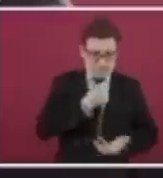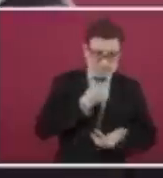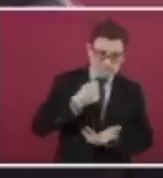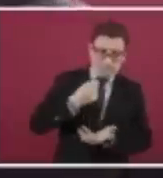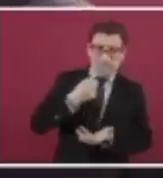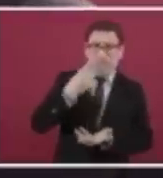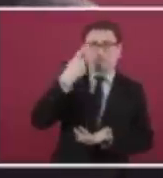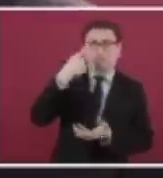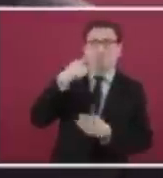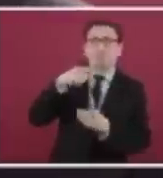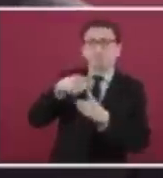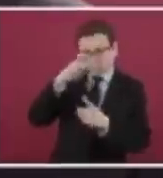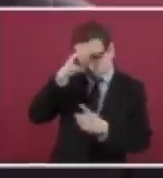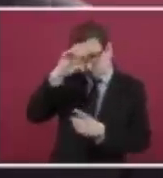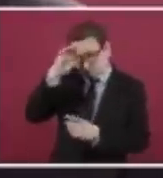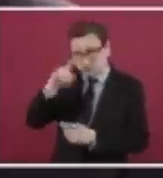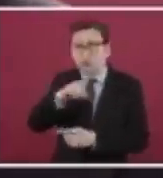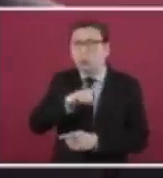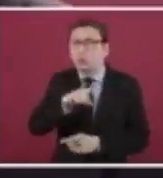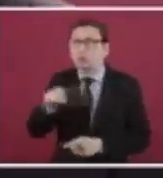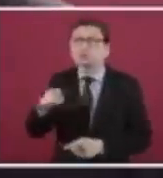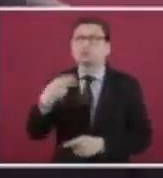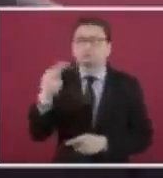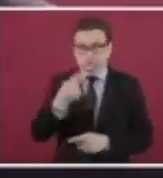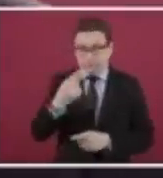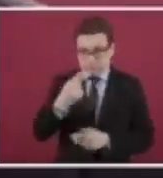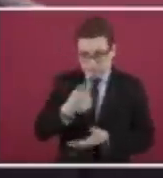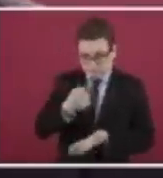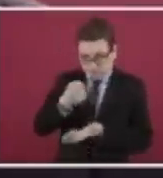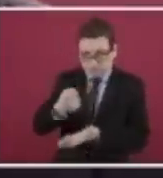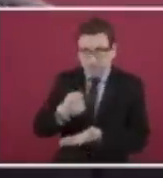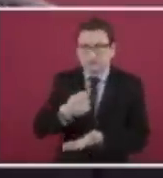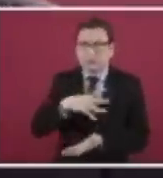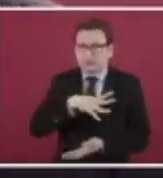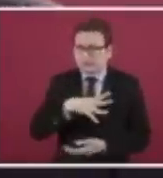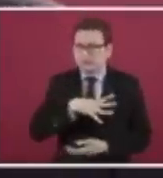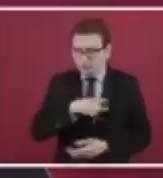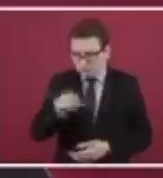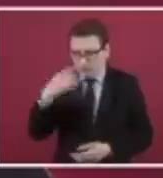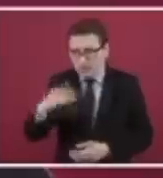les correspondían recursos de ese fondo.